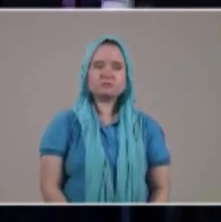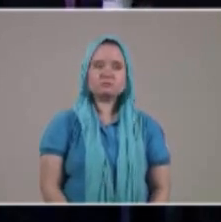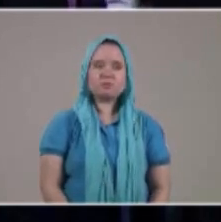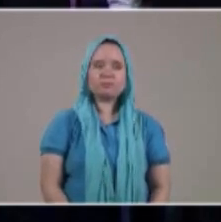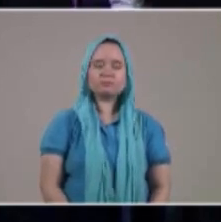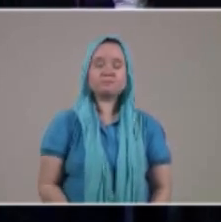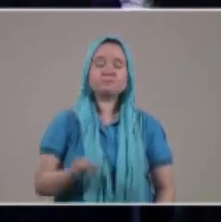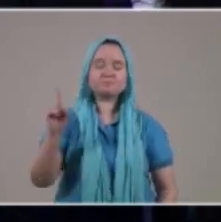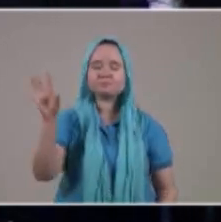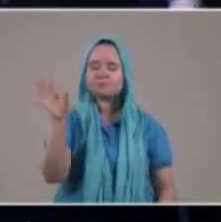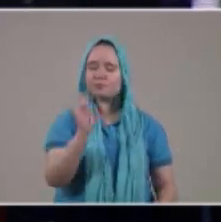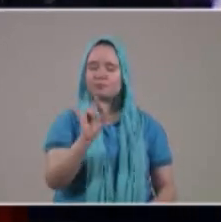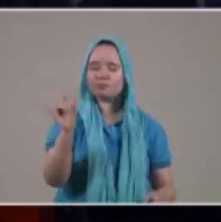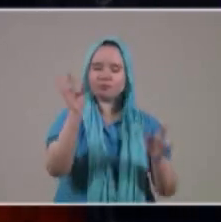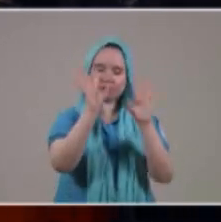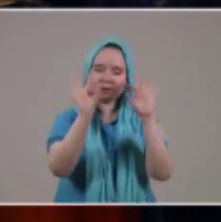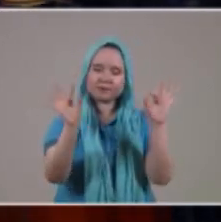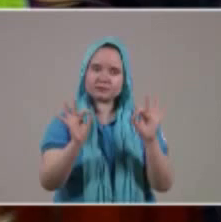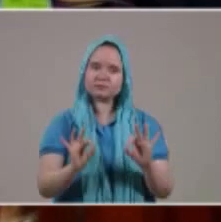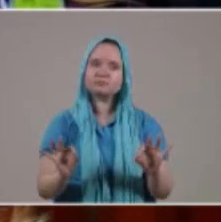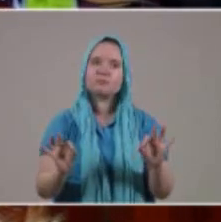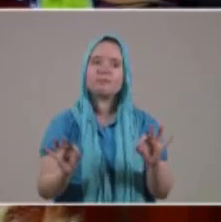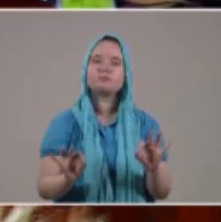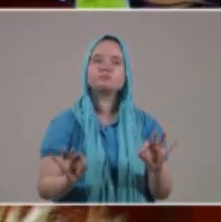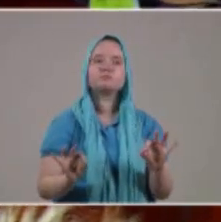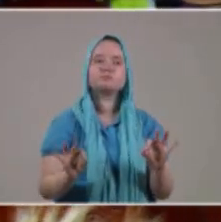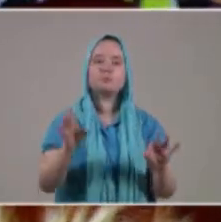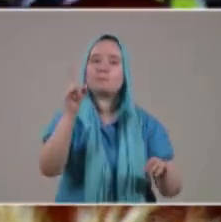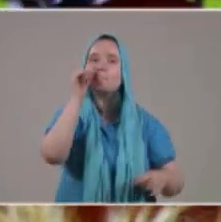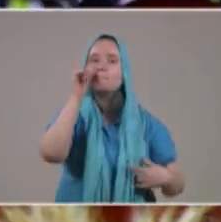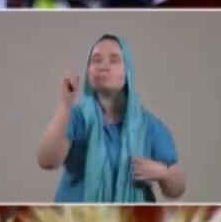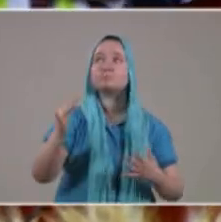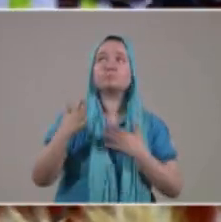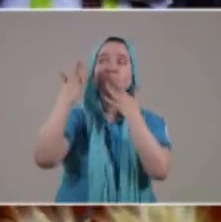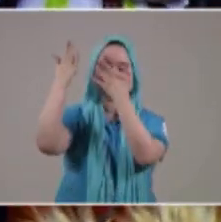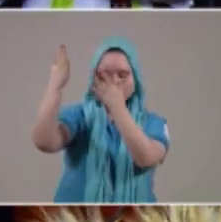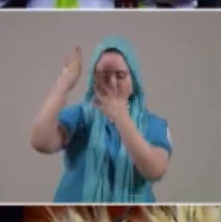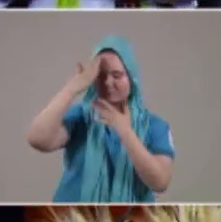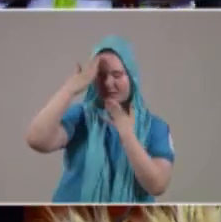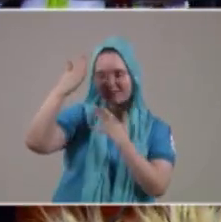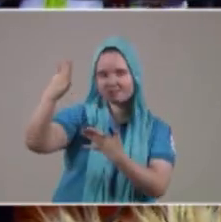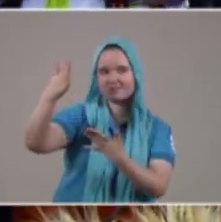De aquella misma forma, el Señor dio gracias,